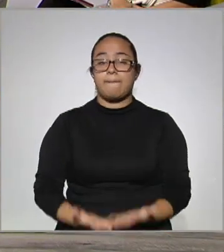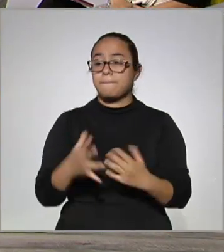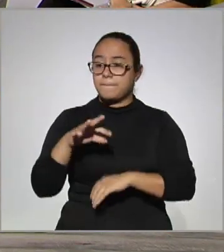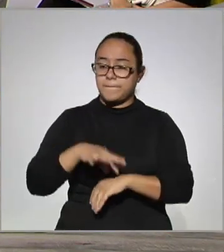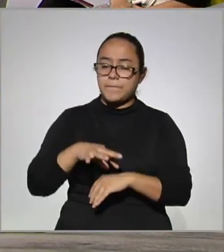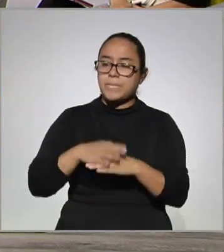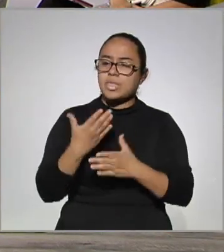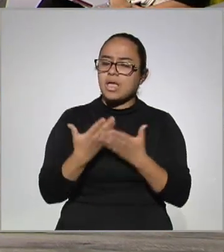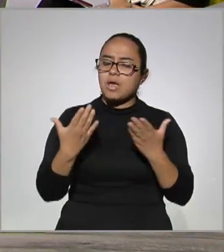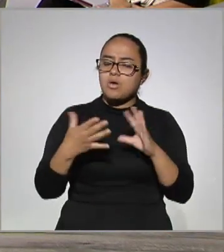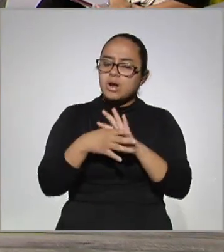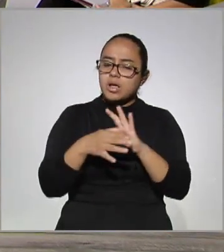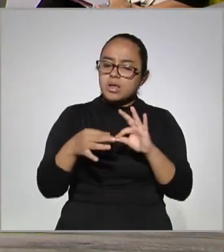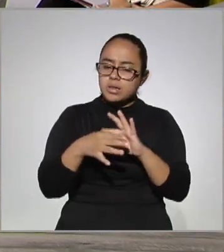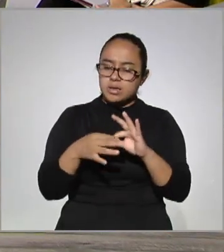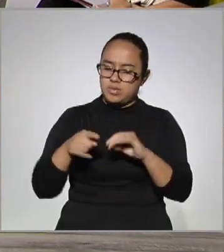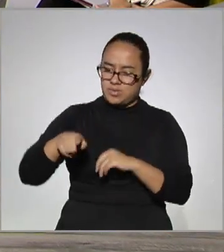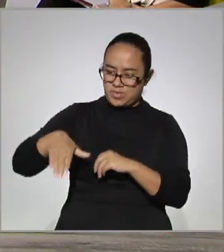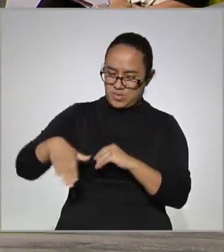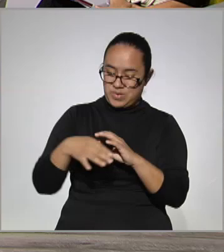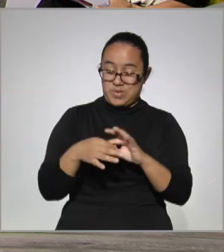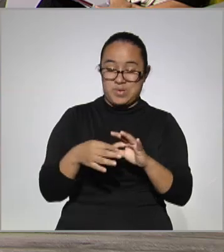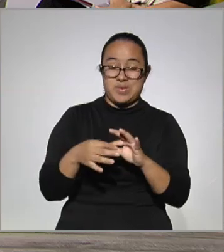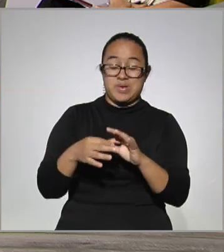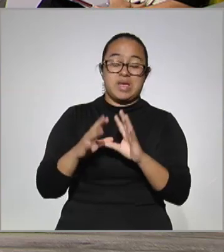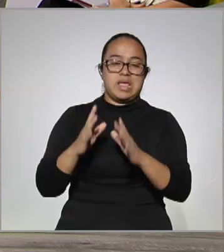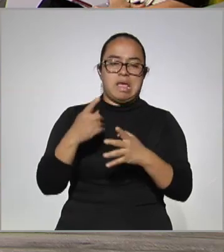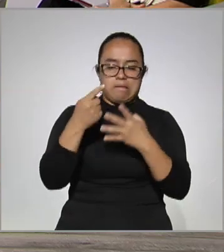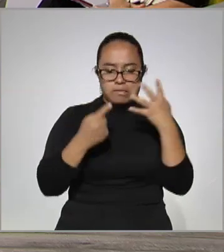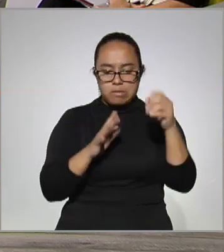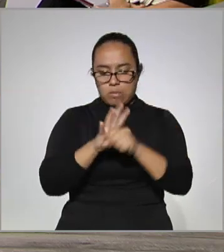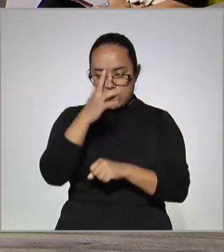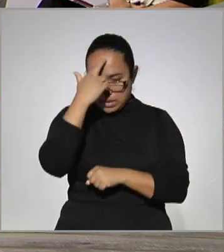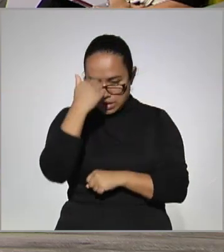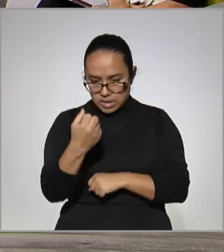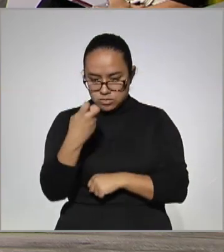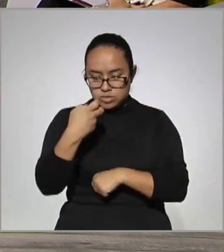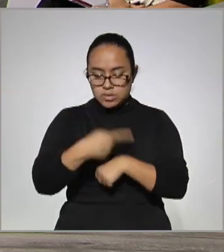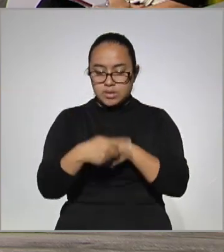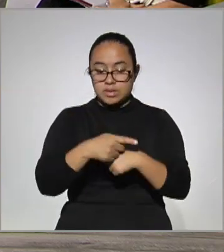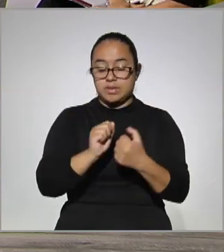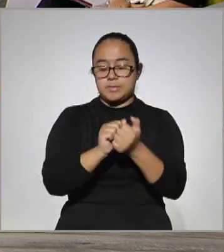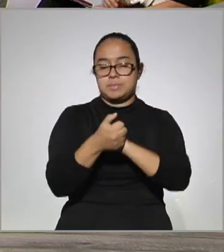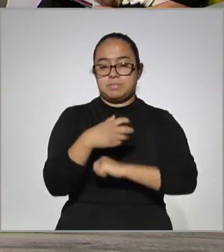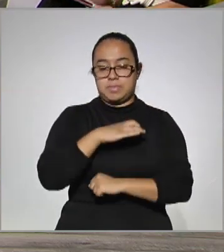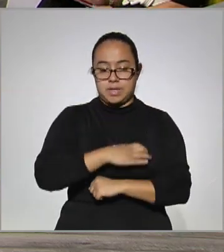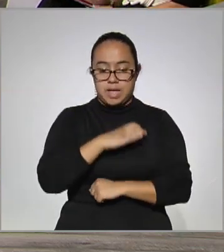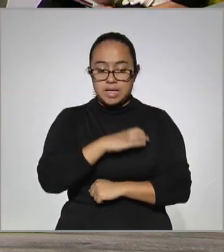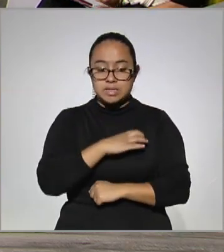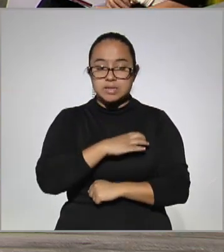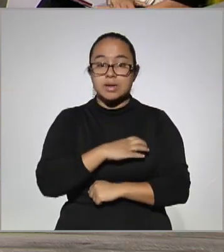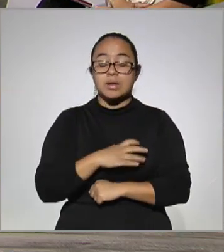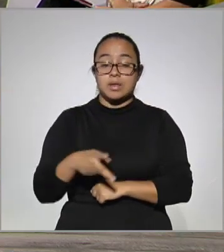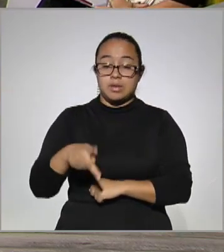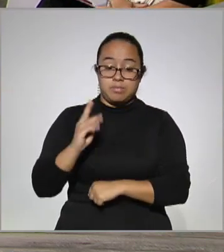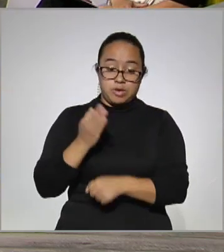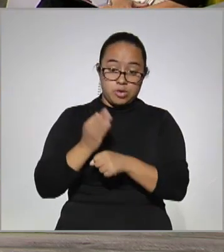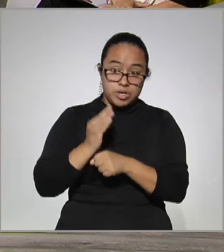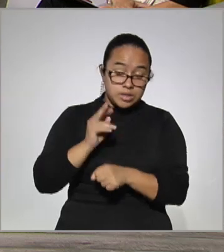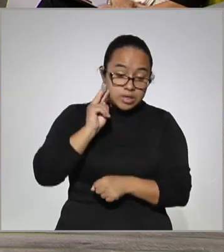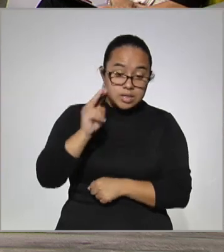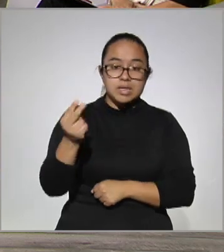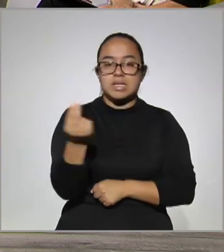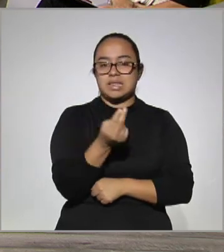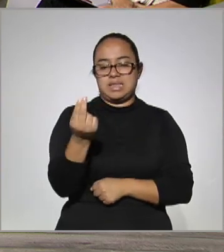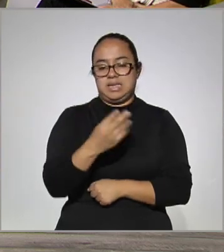Doctores, hablemos entonces, se nos acaba de explicar muy claramente los factores de riesgo para desarrollar este tipo de cáncer. Estamos viendo que básicamente requieres